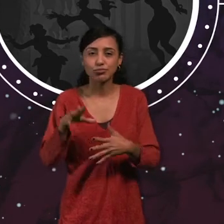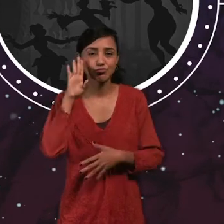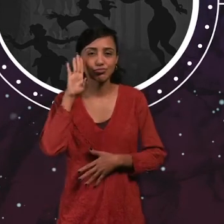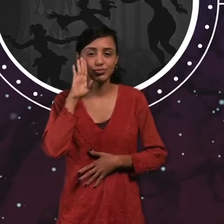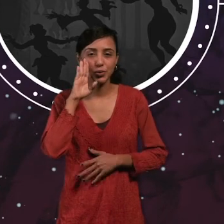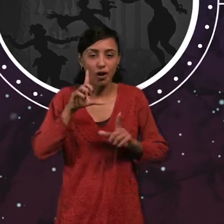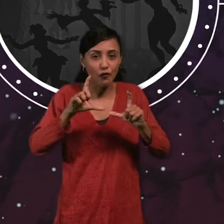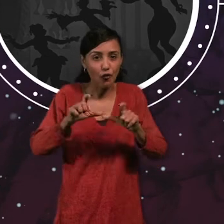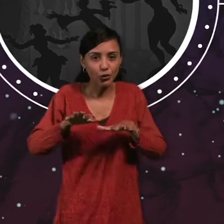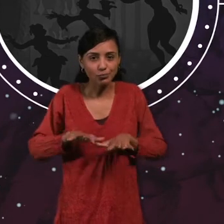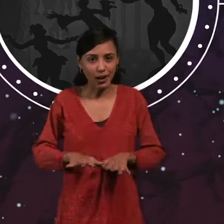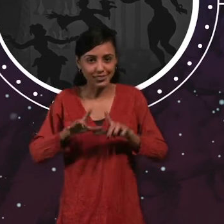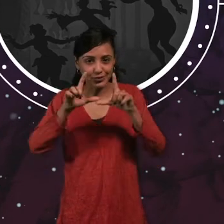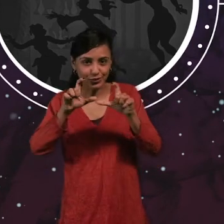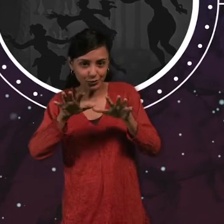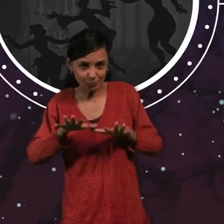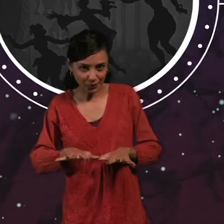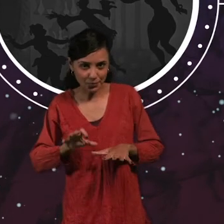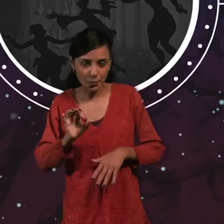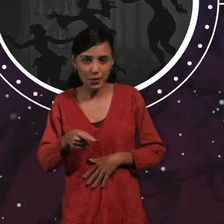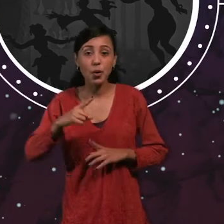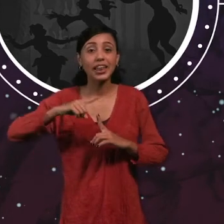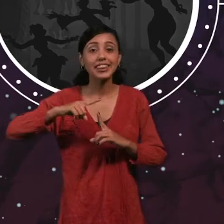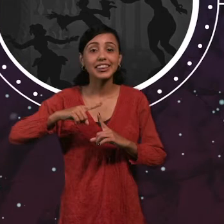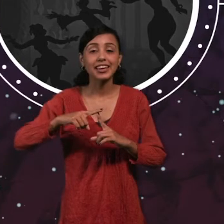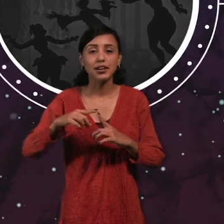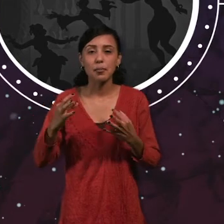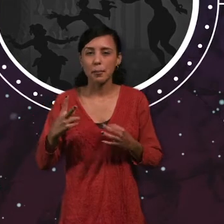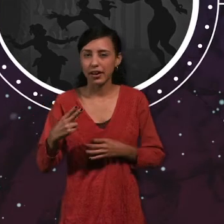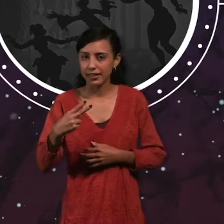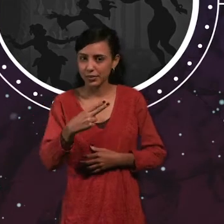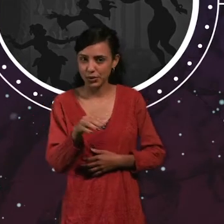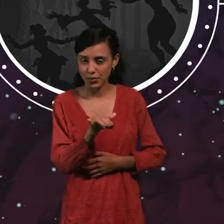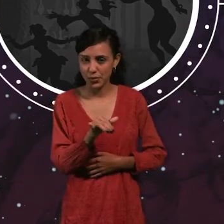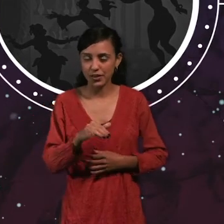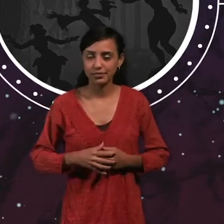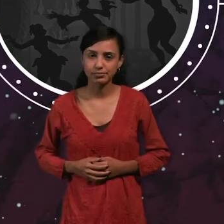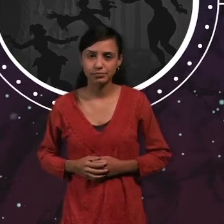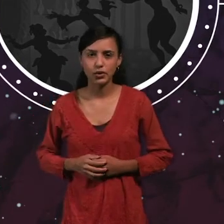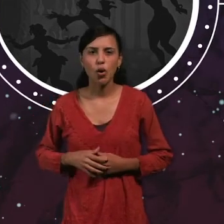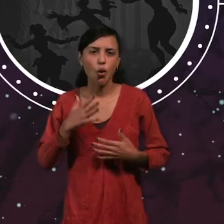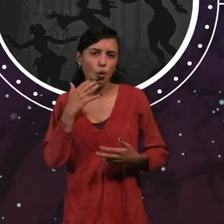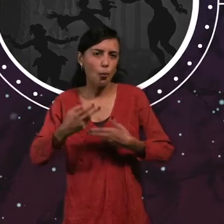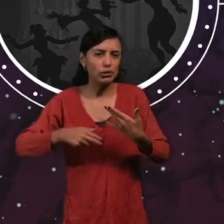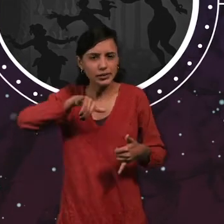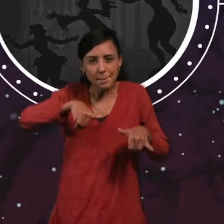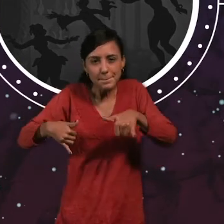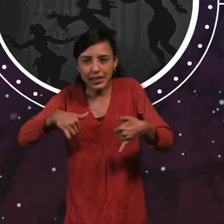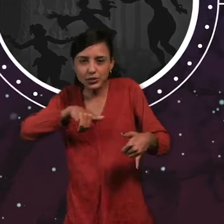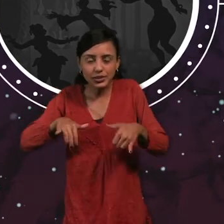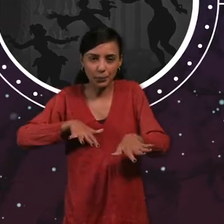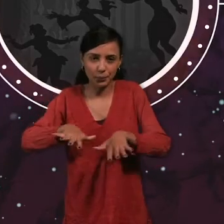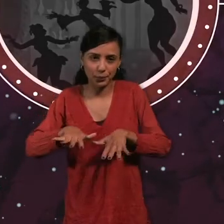motion. Aprenderás sobre la técnica del papel recortado y cómo hacer una marioneta lista para